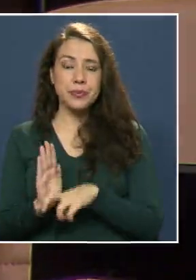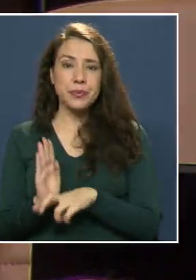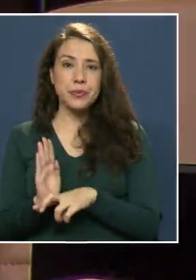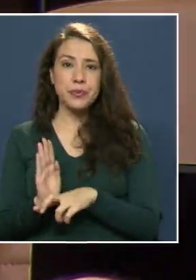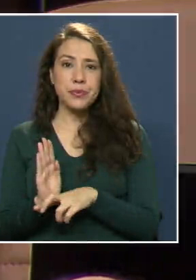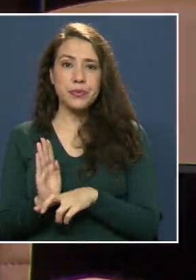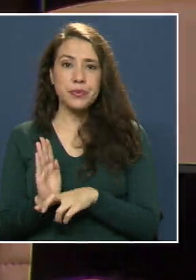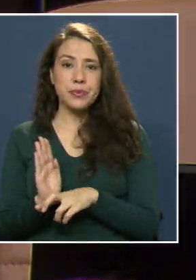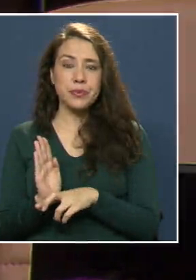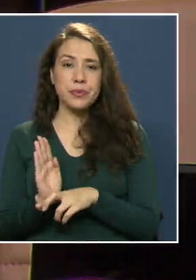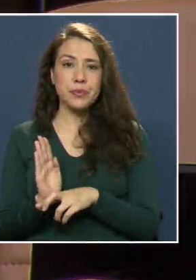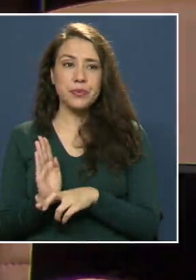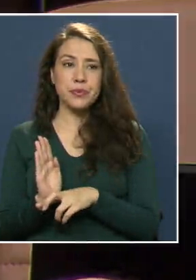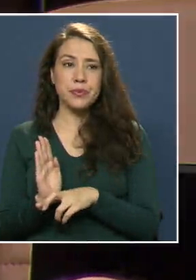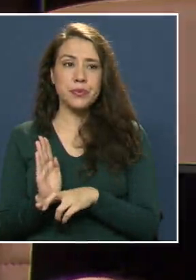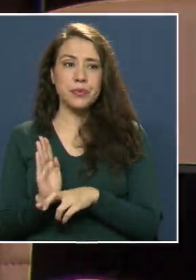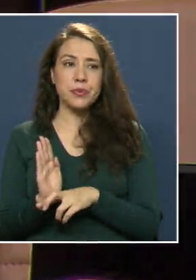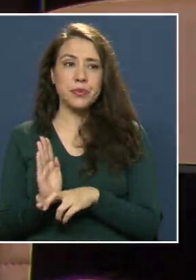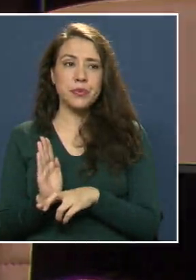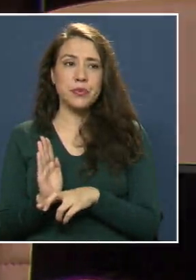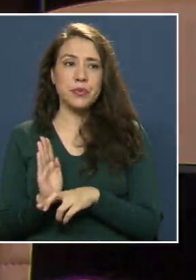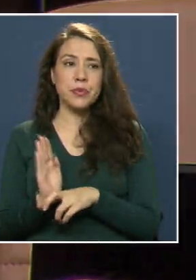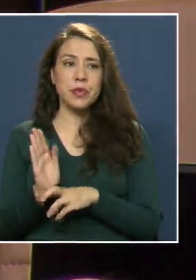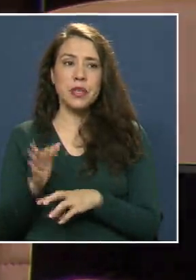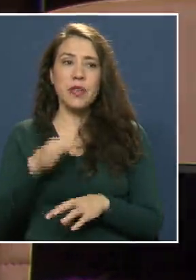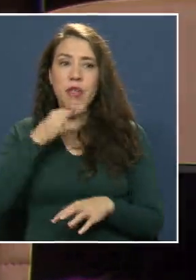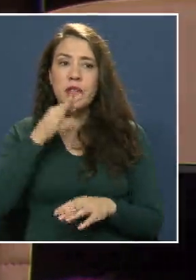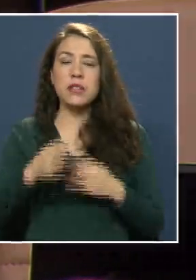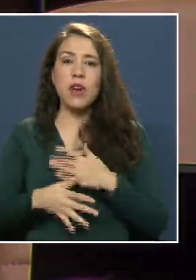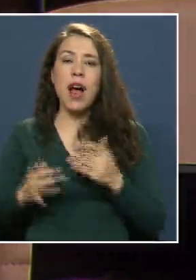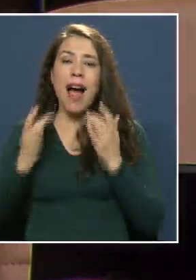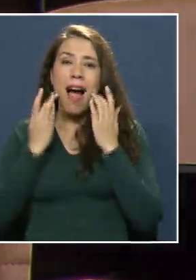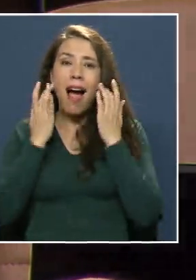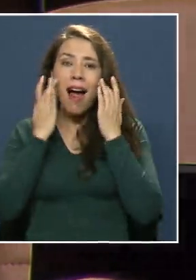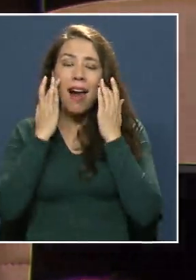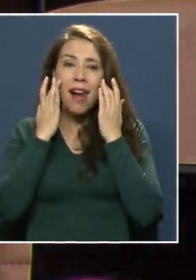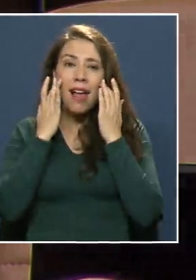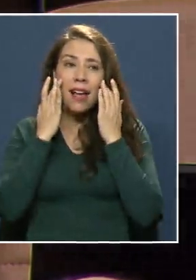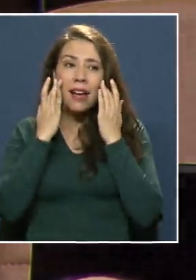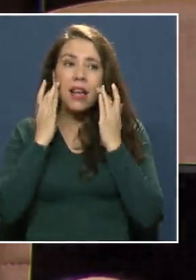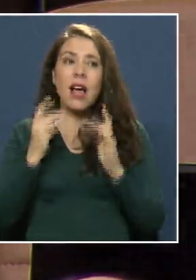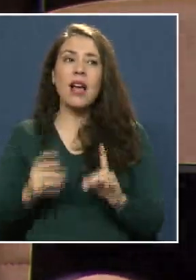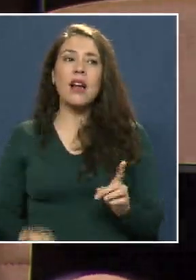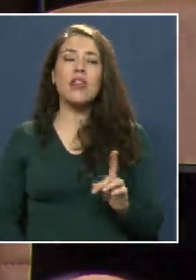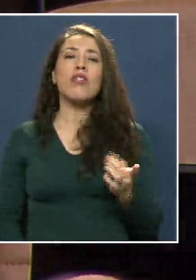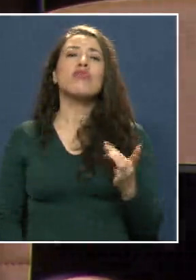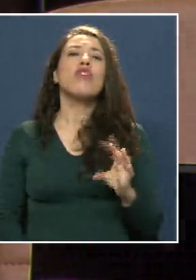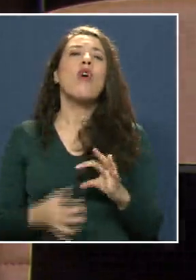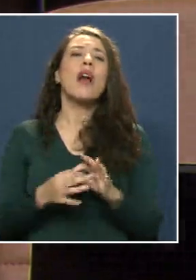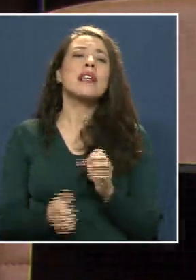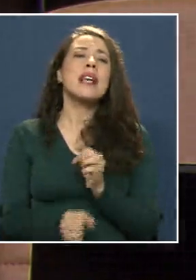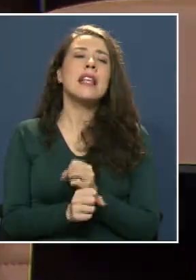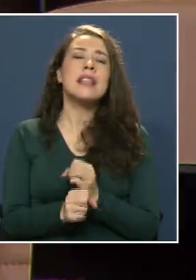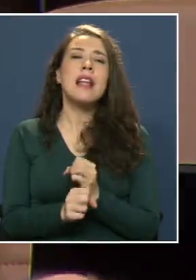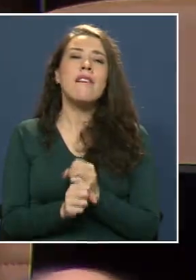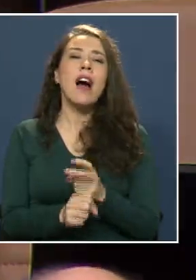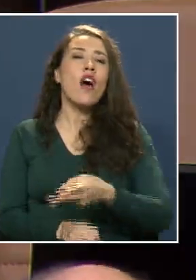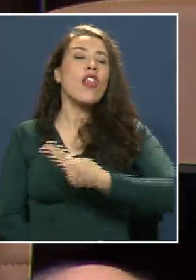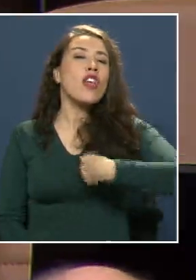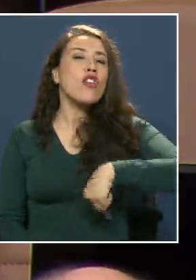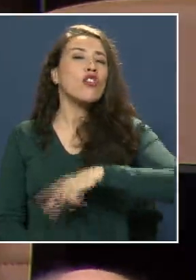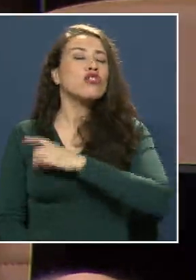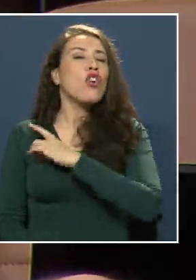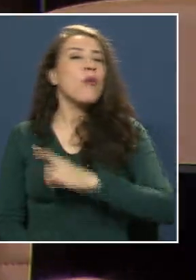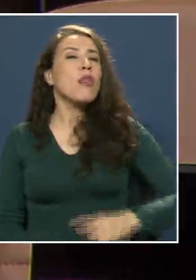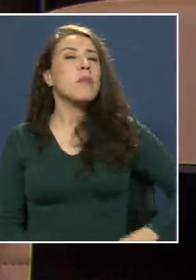y hay que reconocerlo con alegría, no es solo obra del trabajo de nosotros como